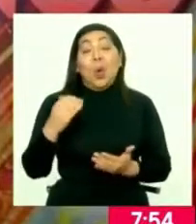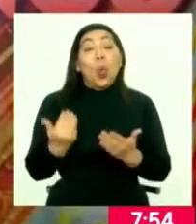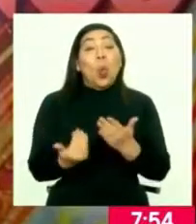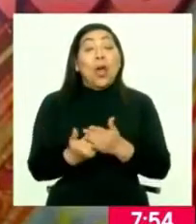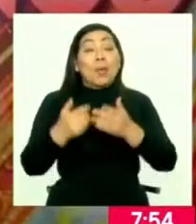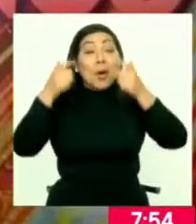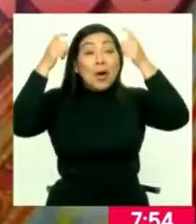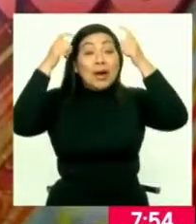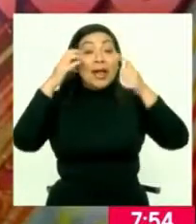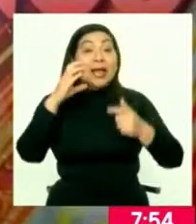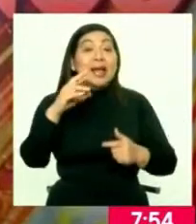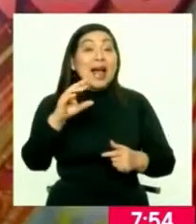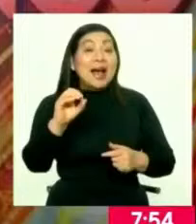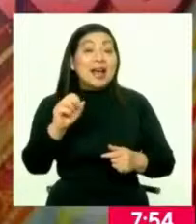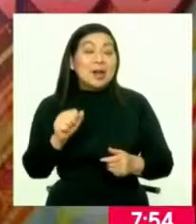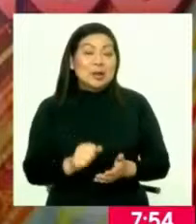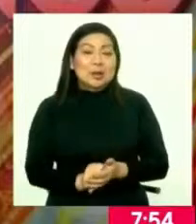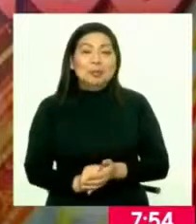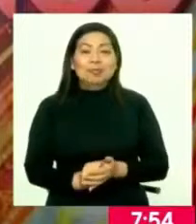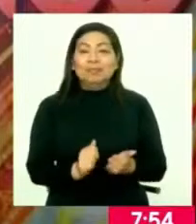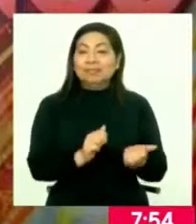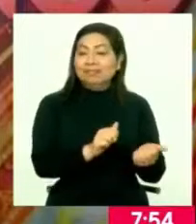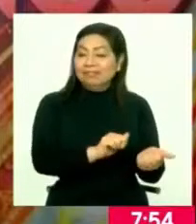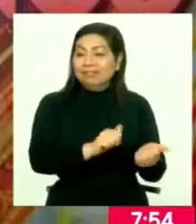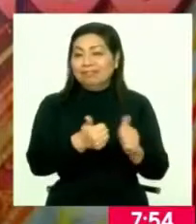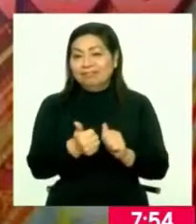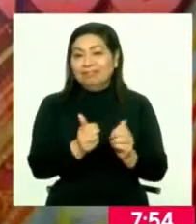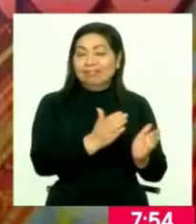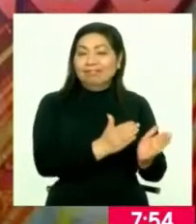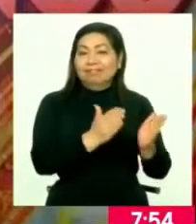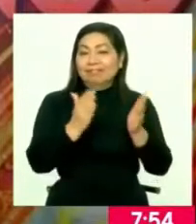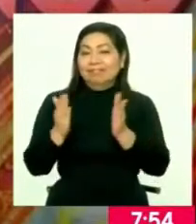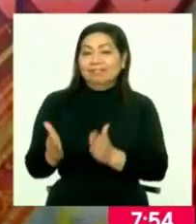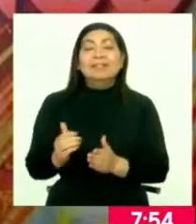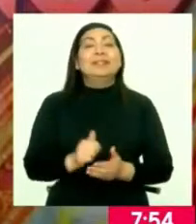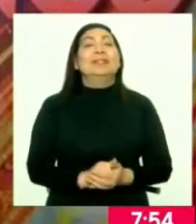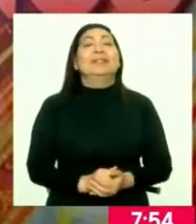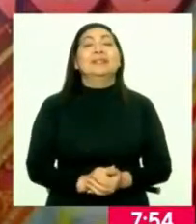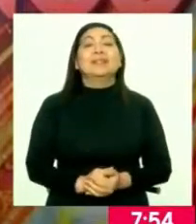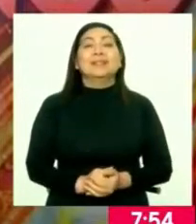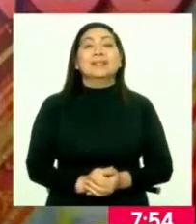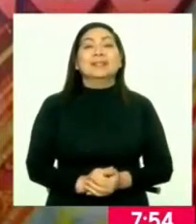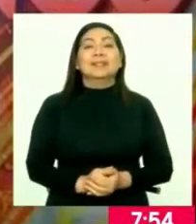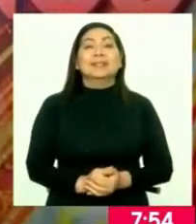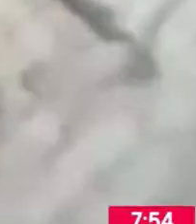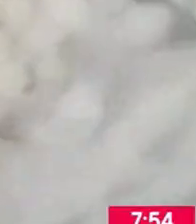el rey del Reino Unido. Muy bien, vamos a cambiar totalmente de escenario.